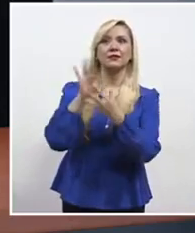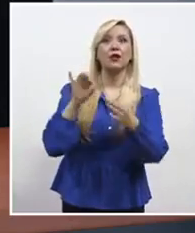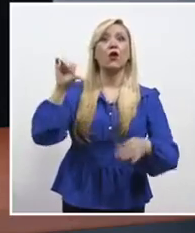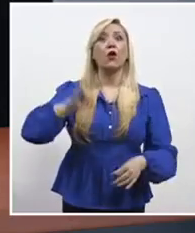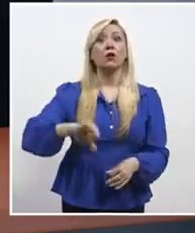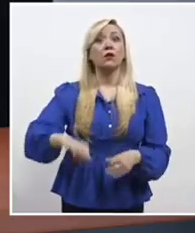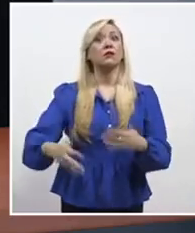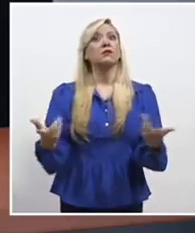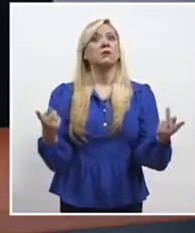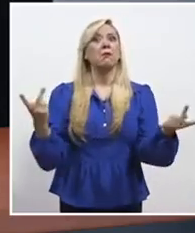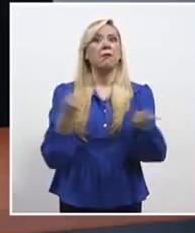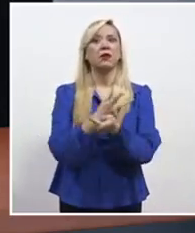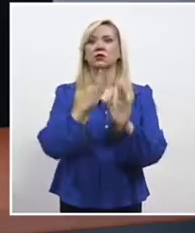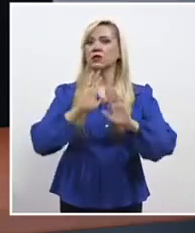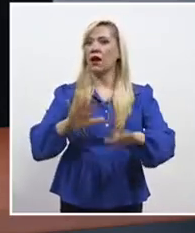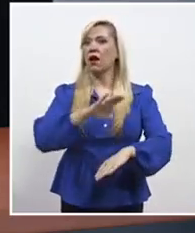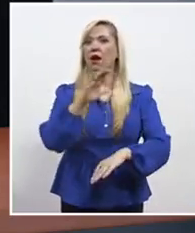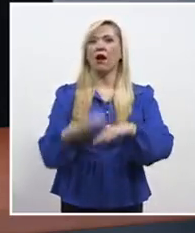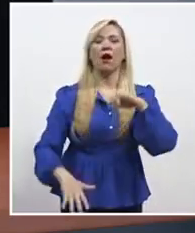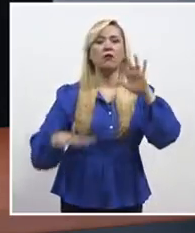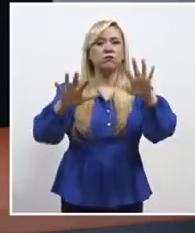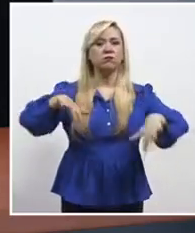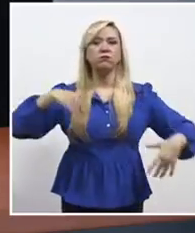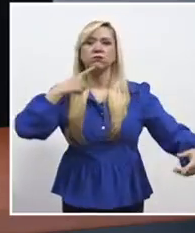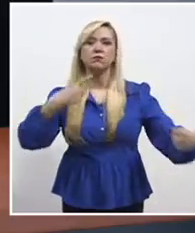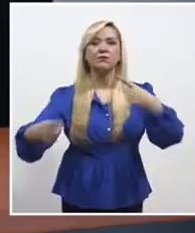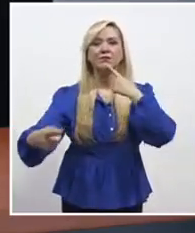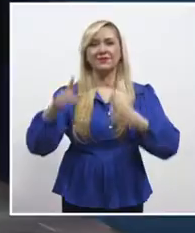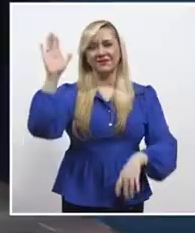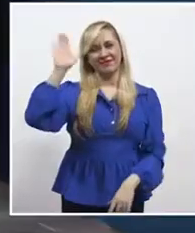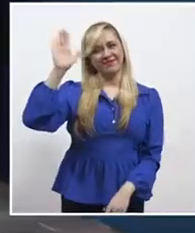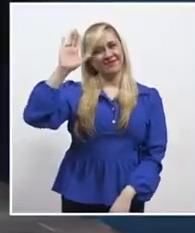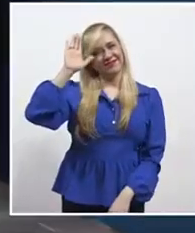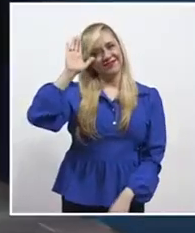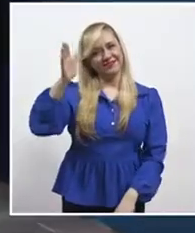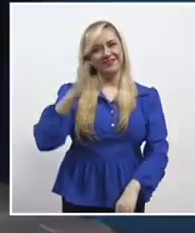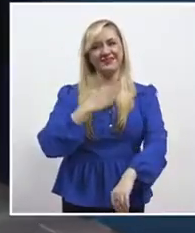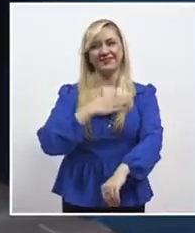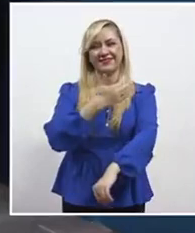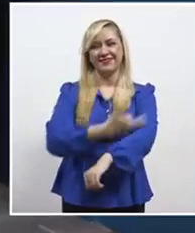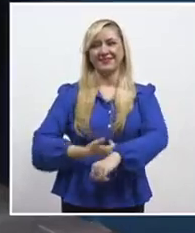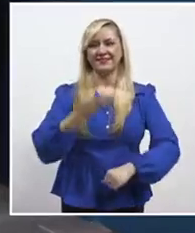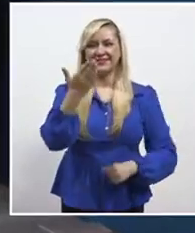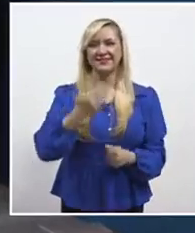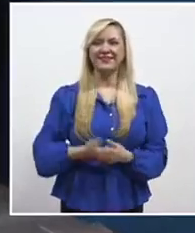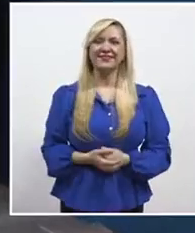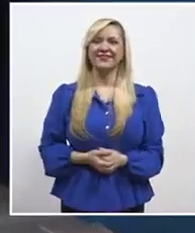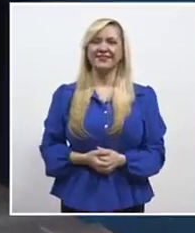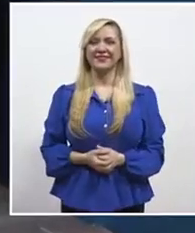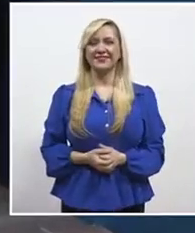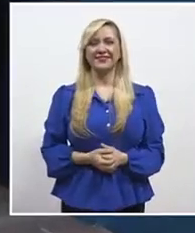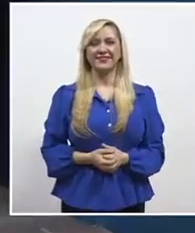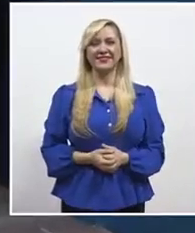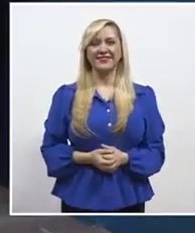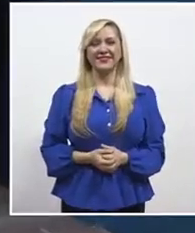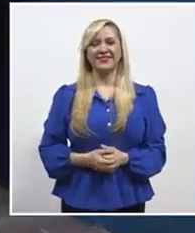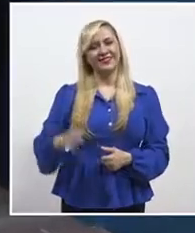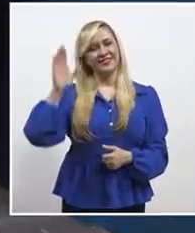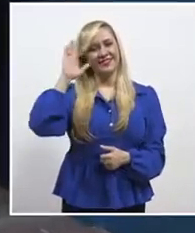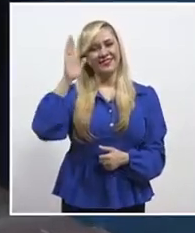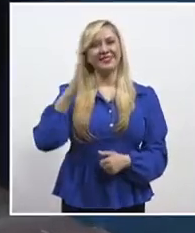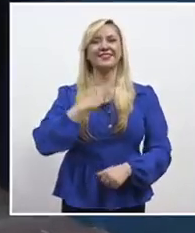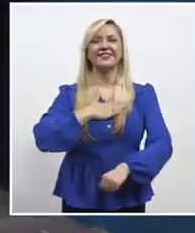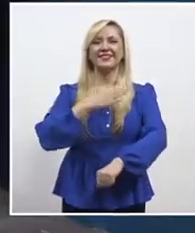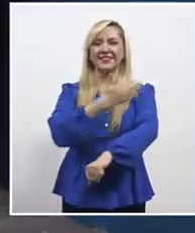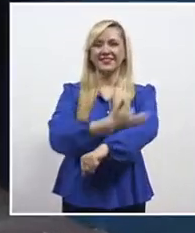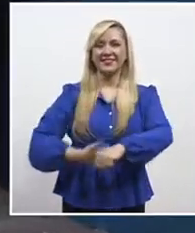resolvió hoy en el Pleno de Ministras y Ministros. Muy buenas tardes, Mario. Adelante con la información. ¿Qué tal, Lorena? Muy